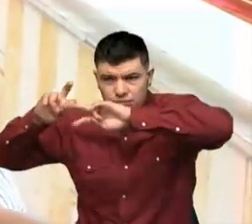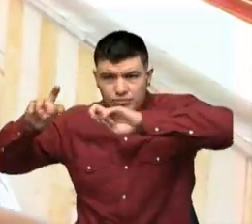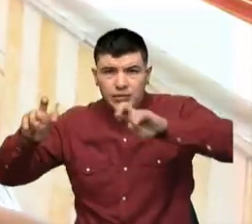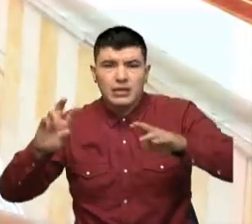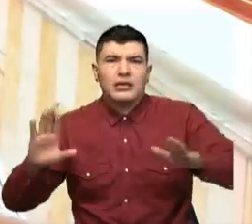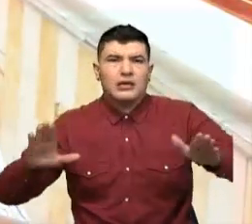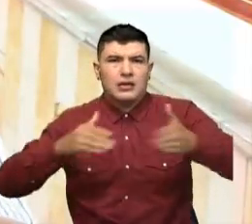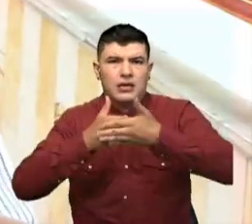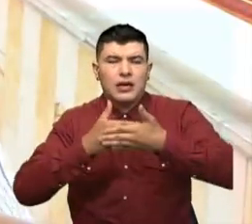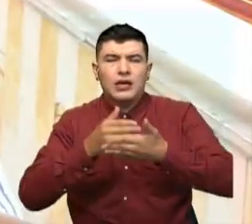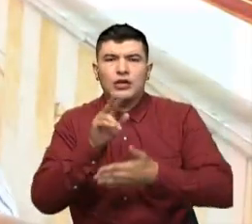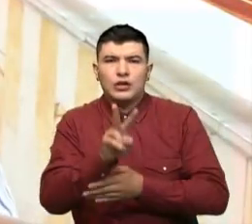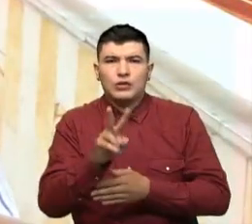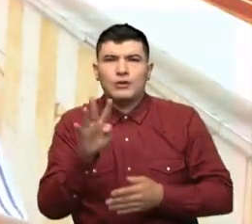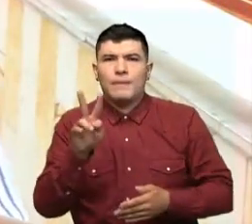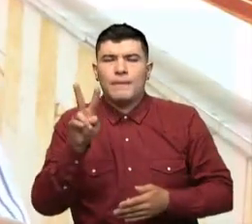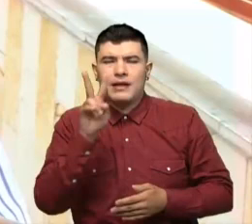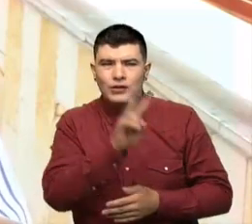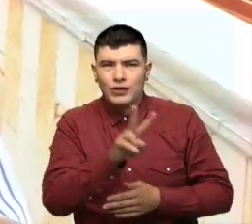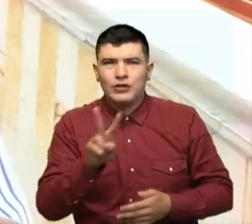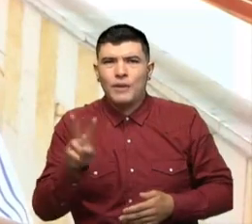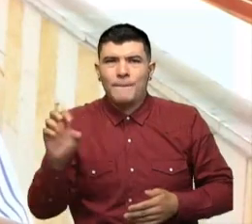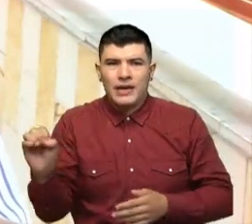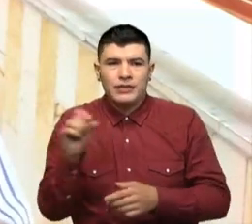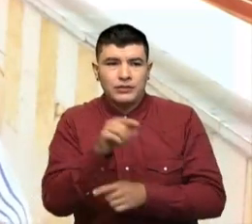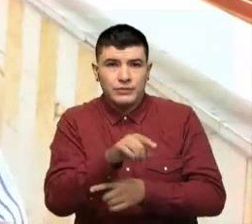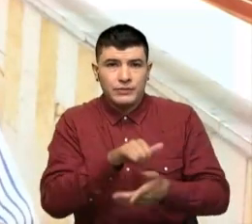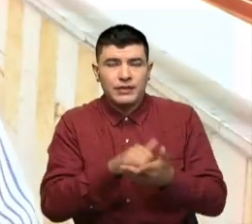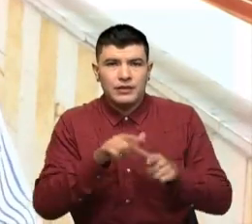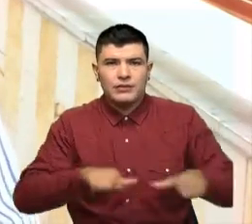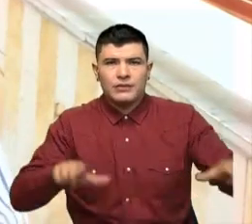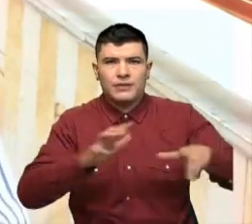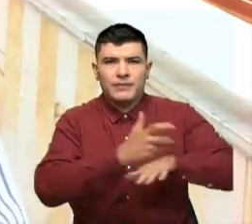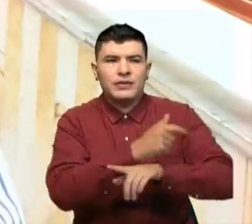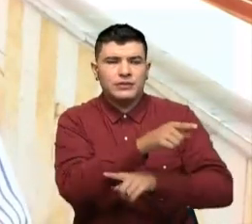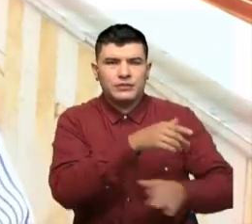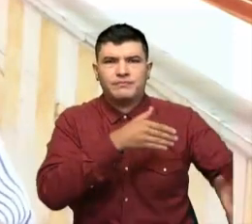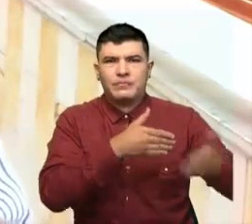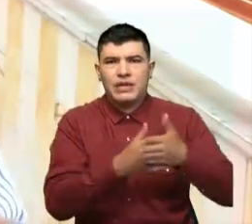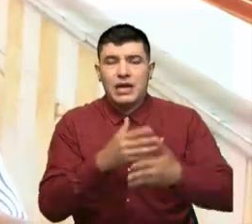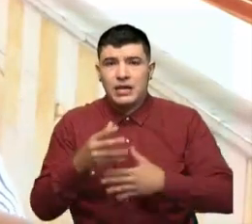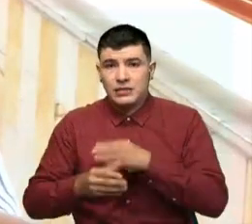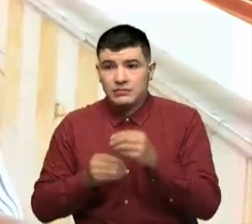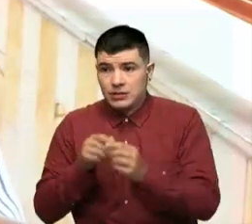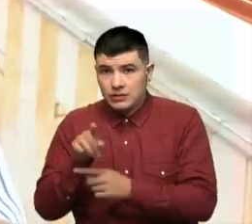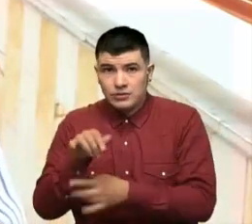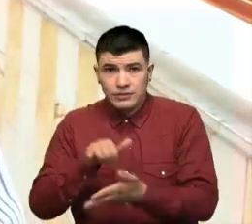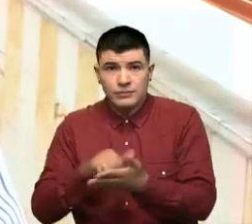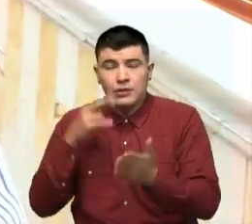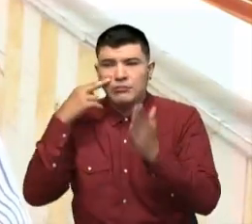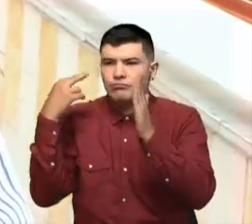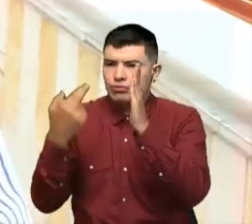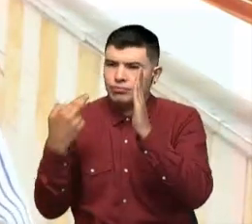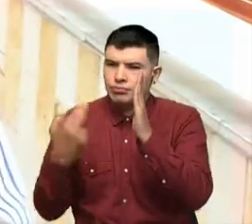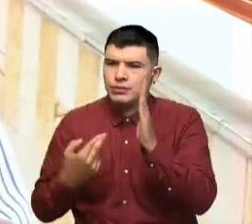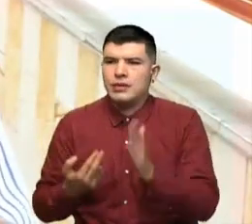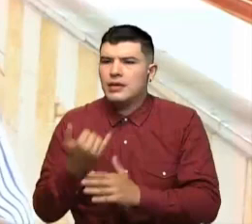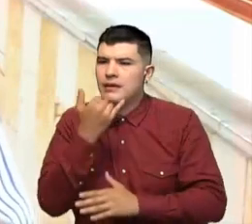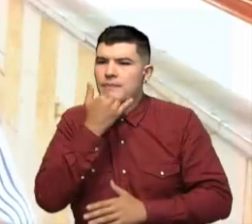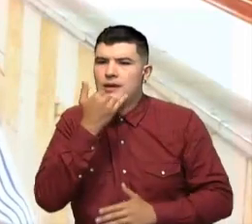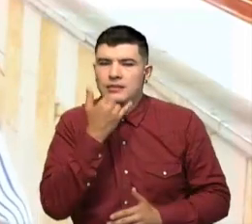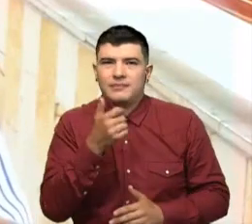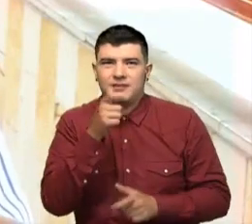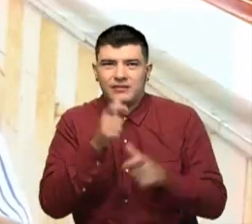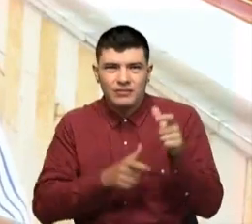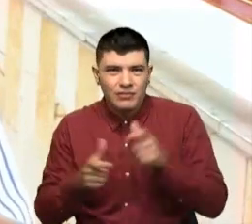cerrado 220 establecimientos por incumplimiento de requisitos. En ese orden de ideas también se hacen las verificaciones de